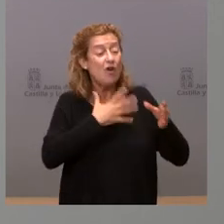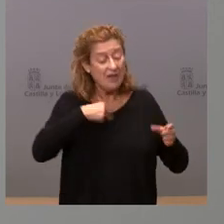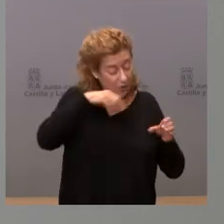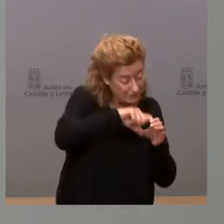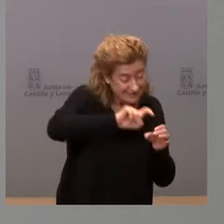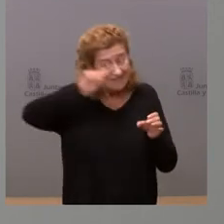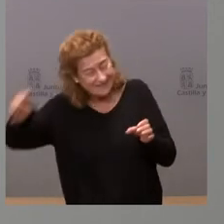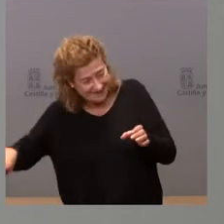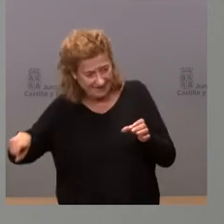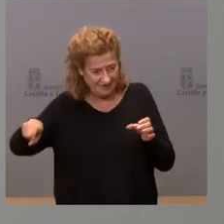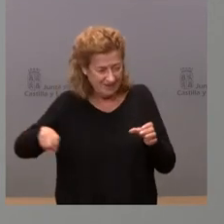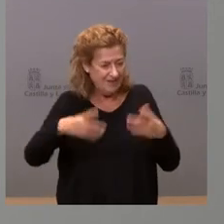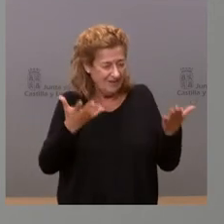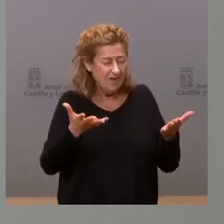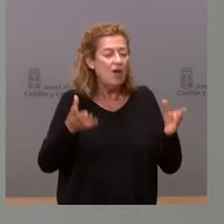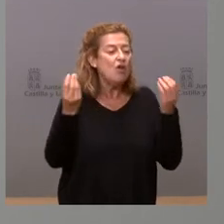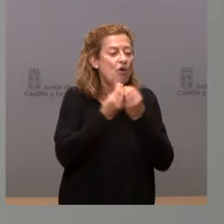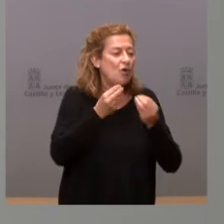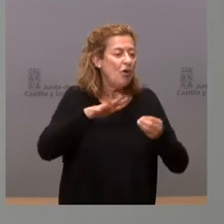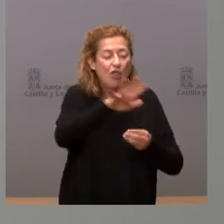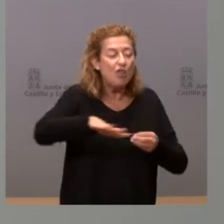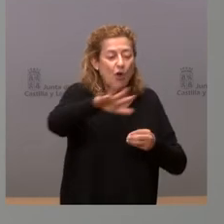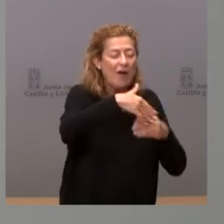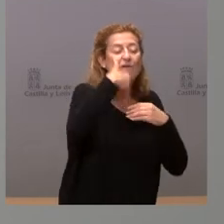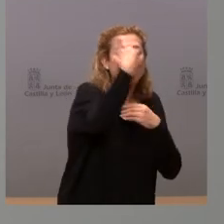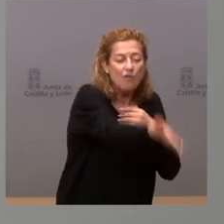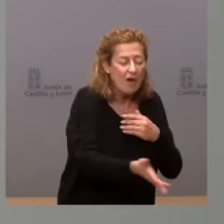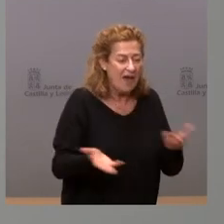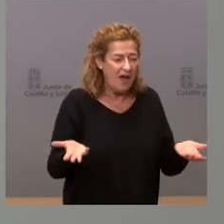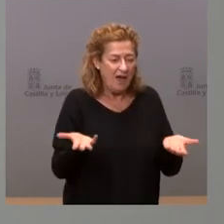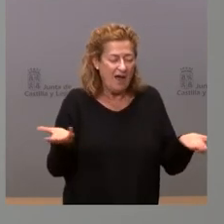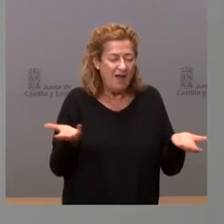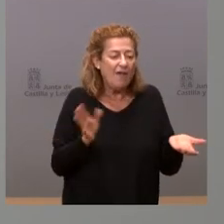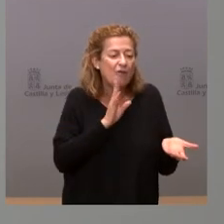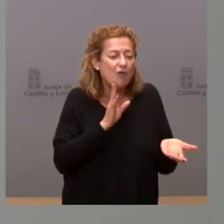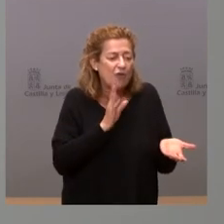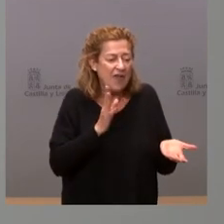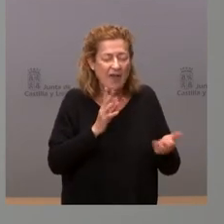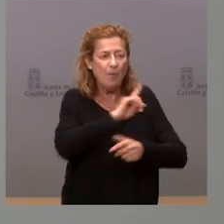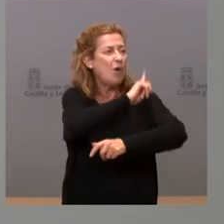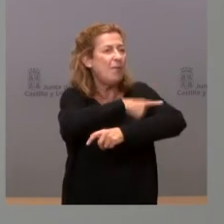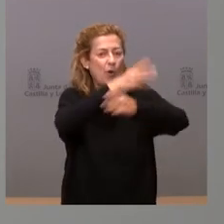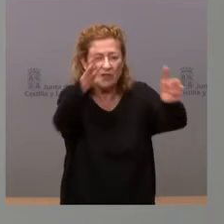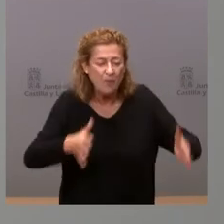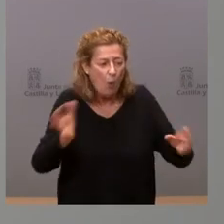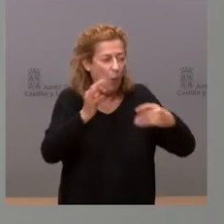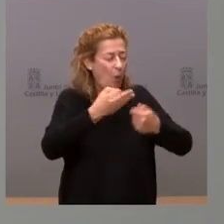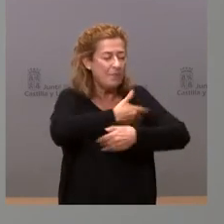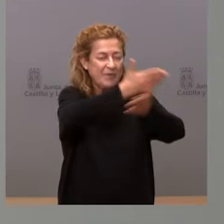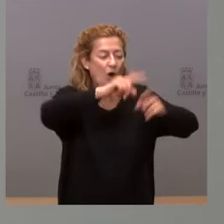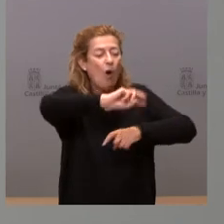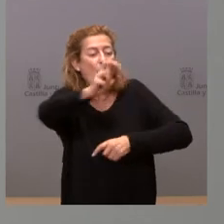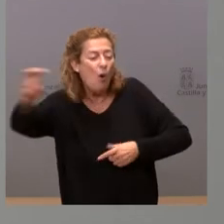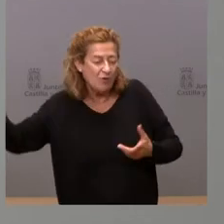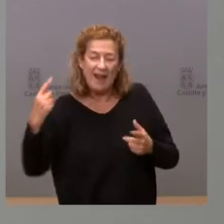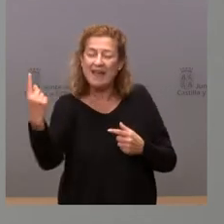tanto con puntos fuera como en polideportivos o en otras entidades según en cada en cada